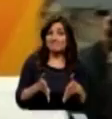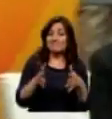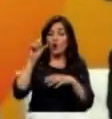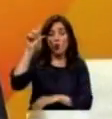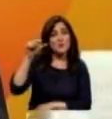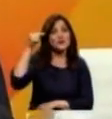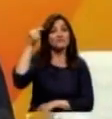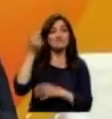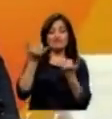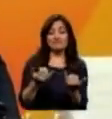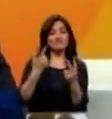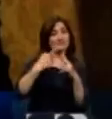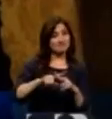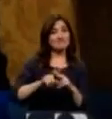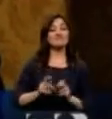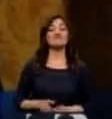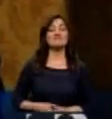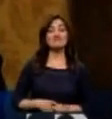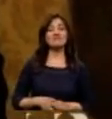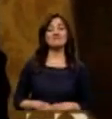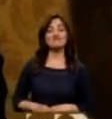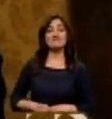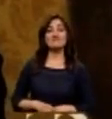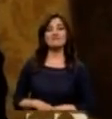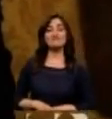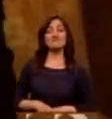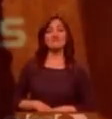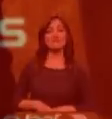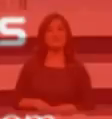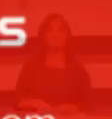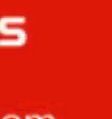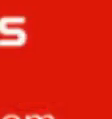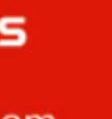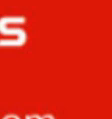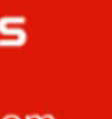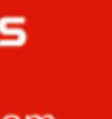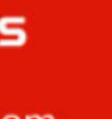frente a un gobierno que hasta ahora empieza. Daniela Valencia, 24 horas.